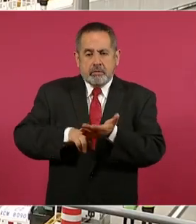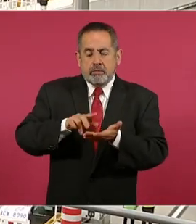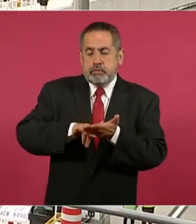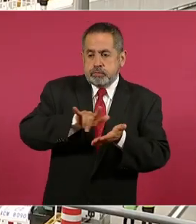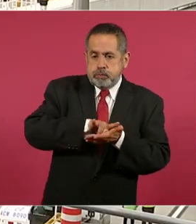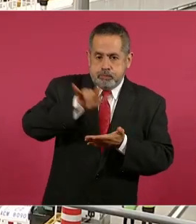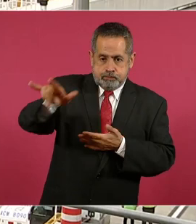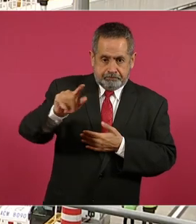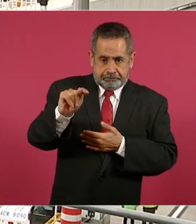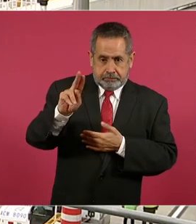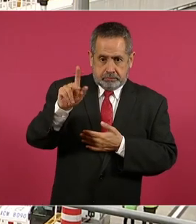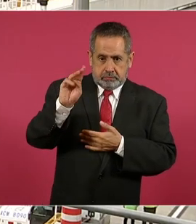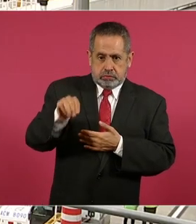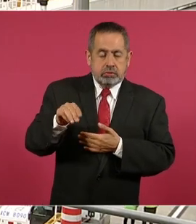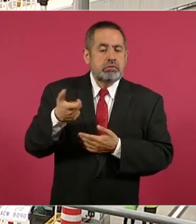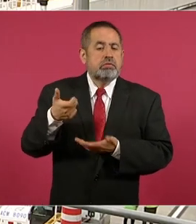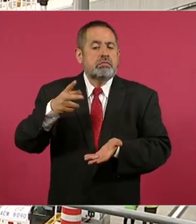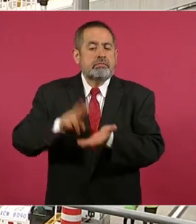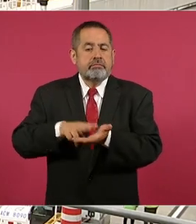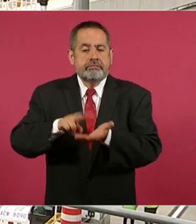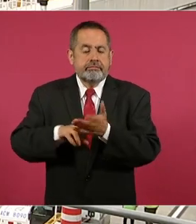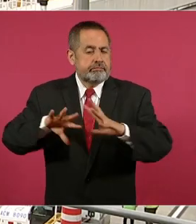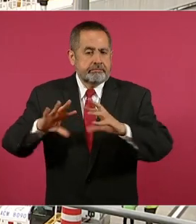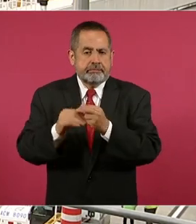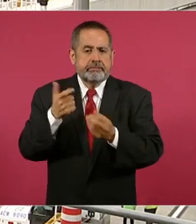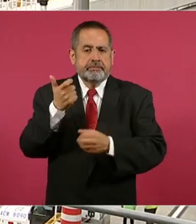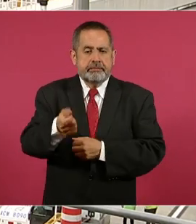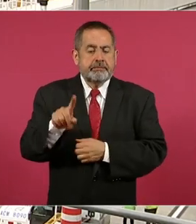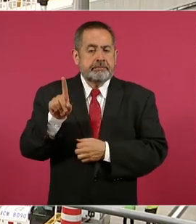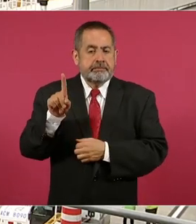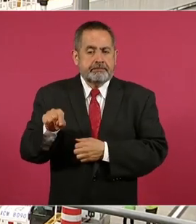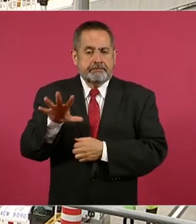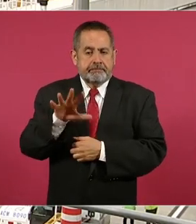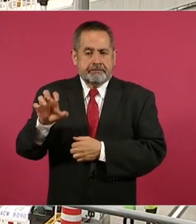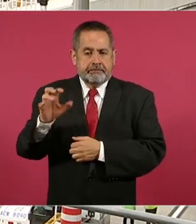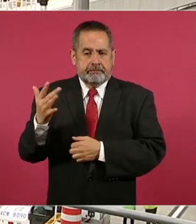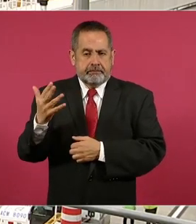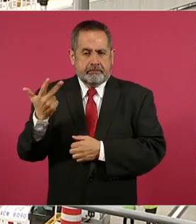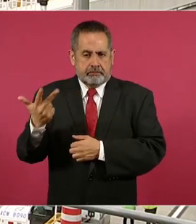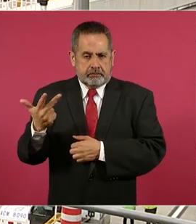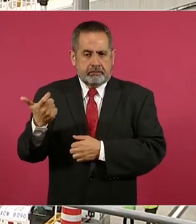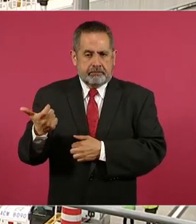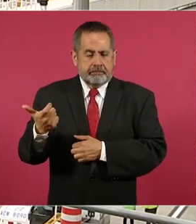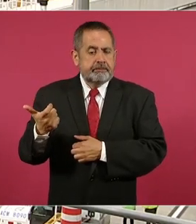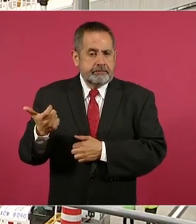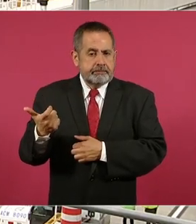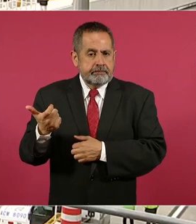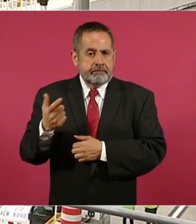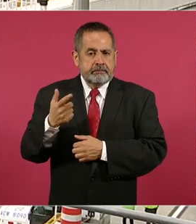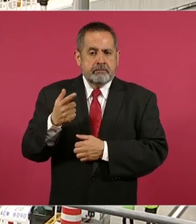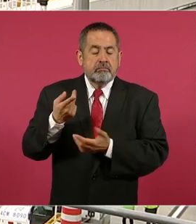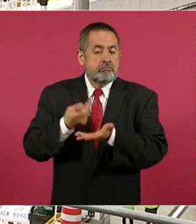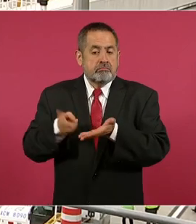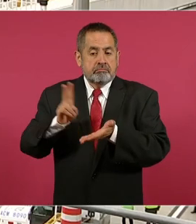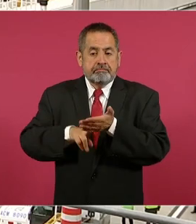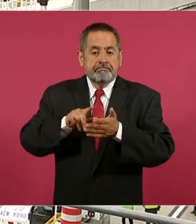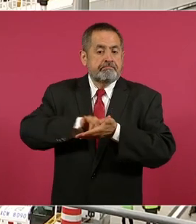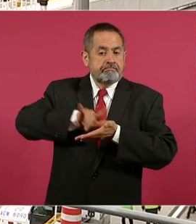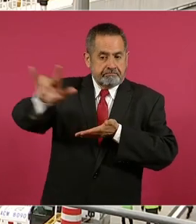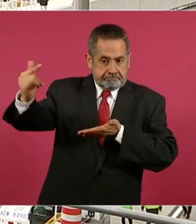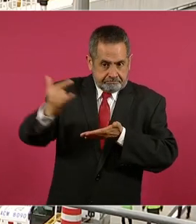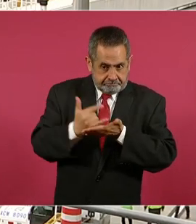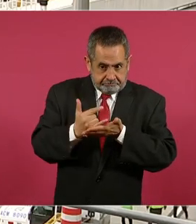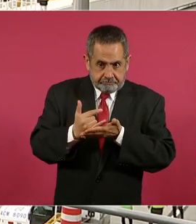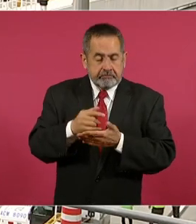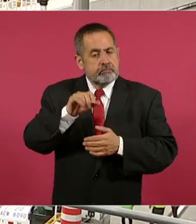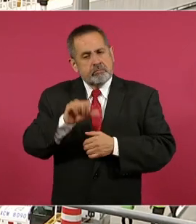a Tulum tiene una tarifa única de 1,558 pesos el viaje redondo, mientras